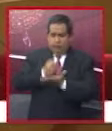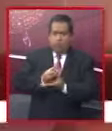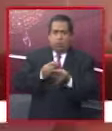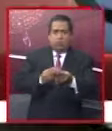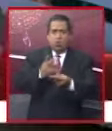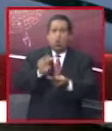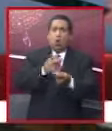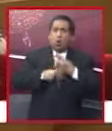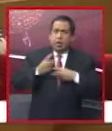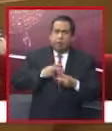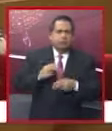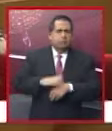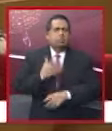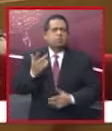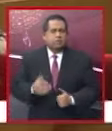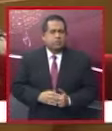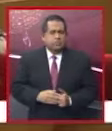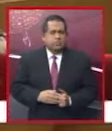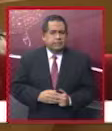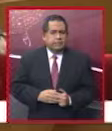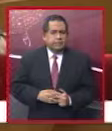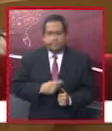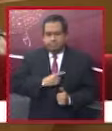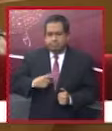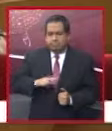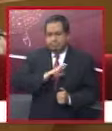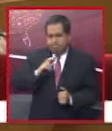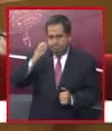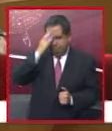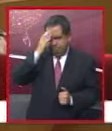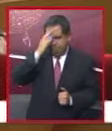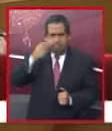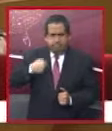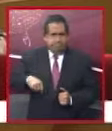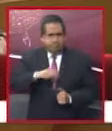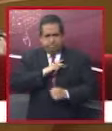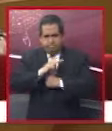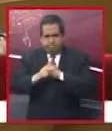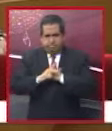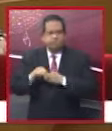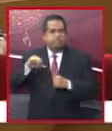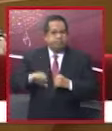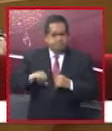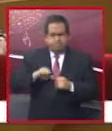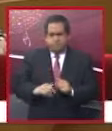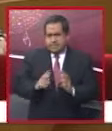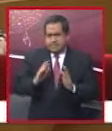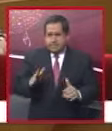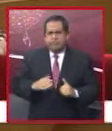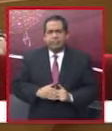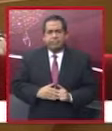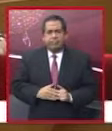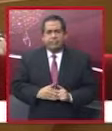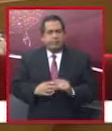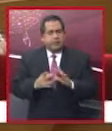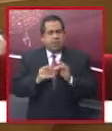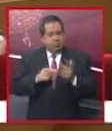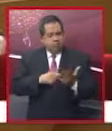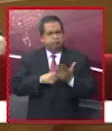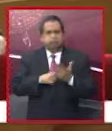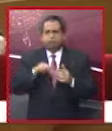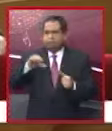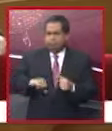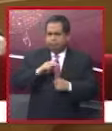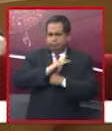Congreso? Pero reconocemos que en nuestro país hoy también se da un